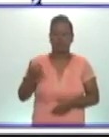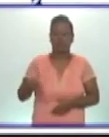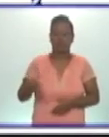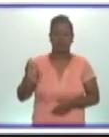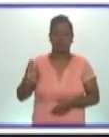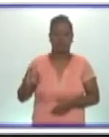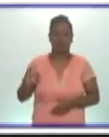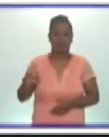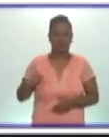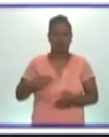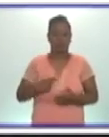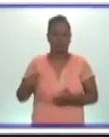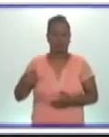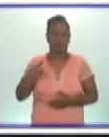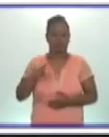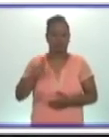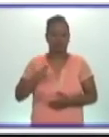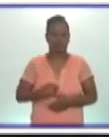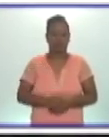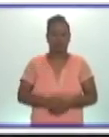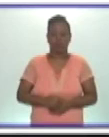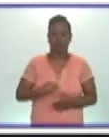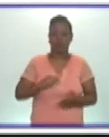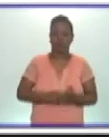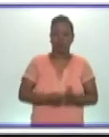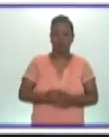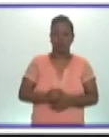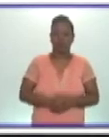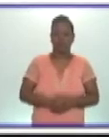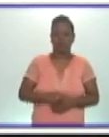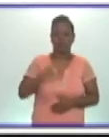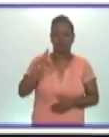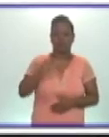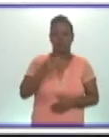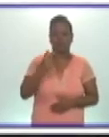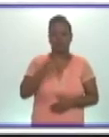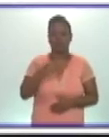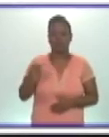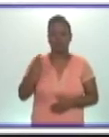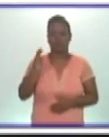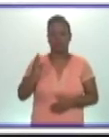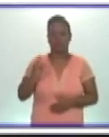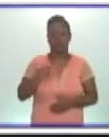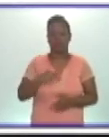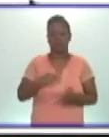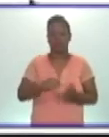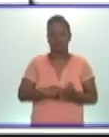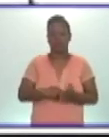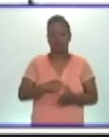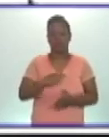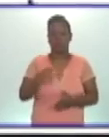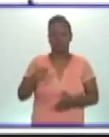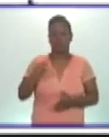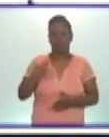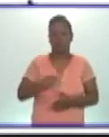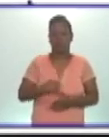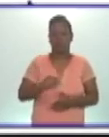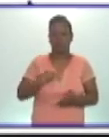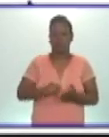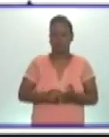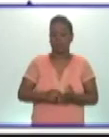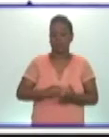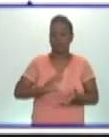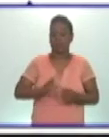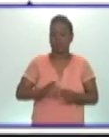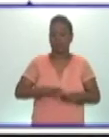coeficientes. 2 tercios por menos 12. Lo multiplicamos de forma separada. 2